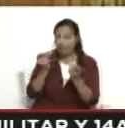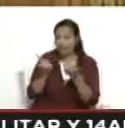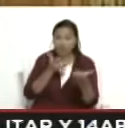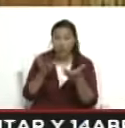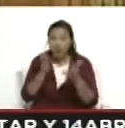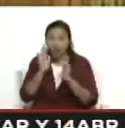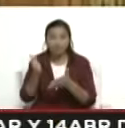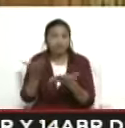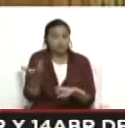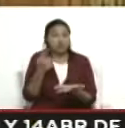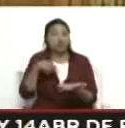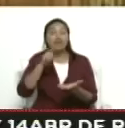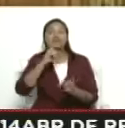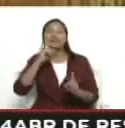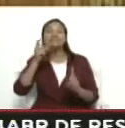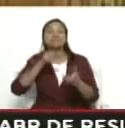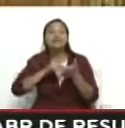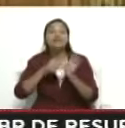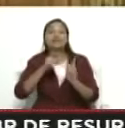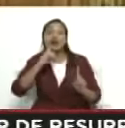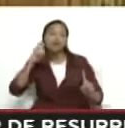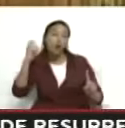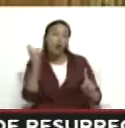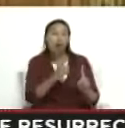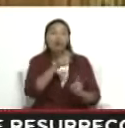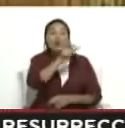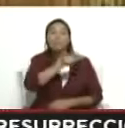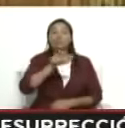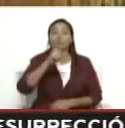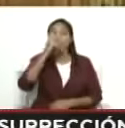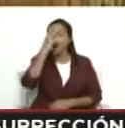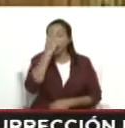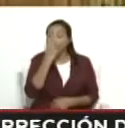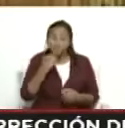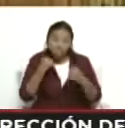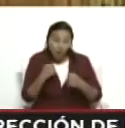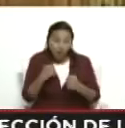Odio contra el pueblo de a pie.